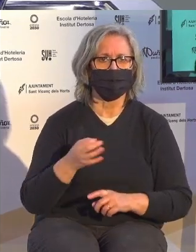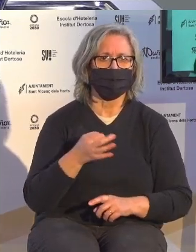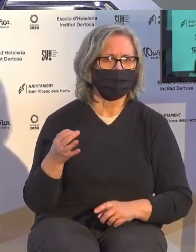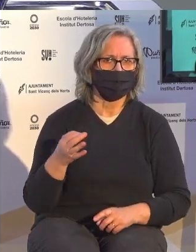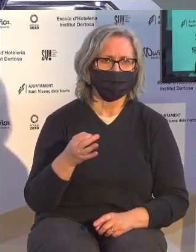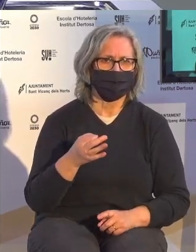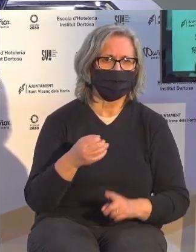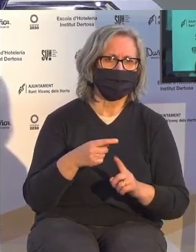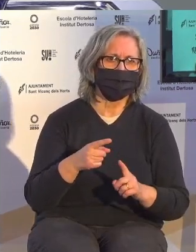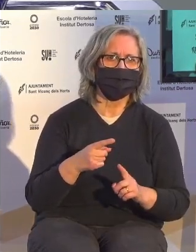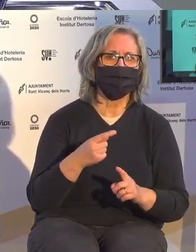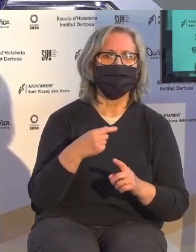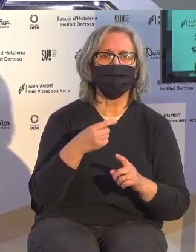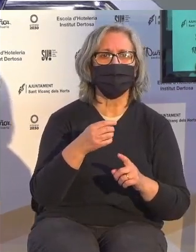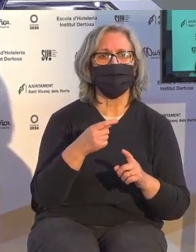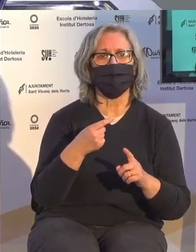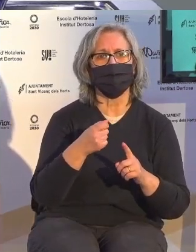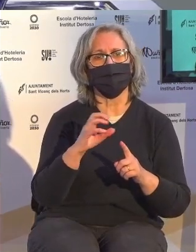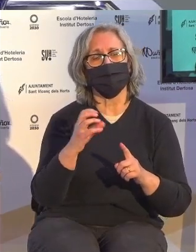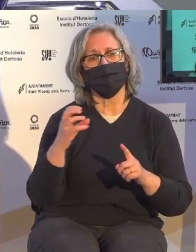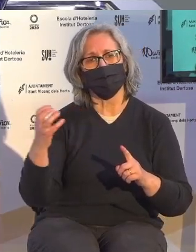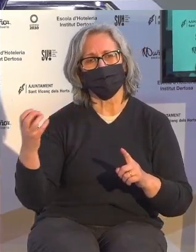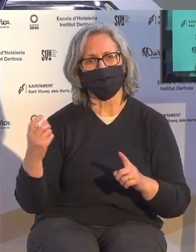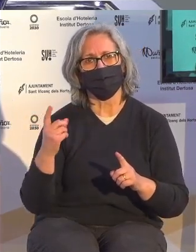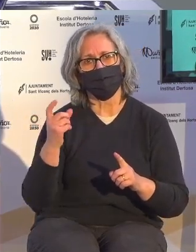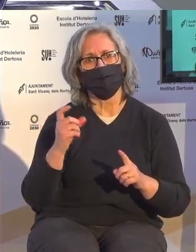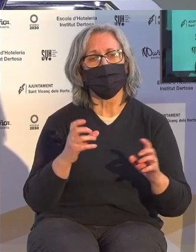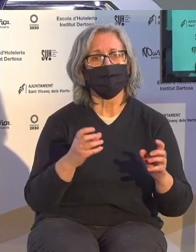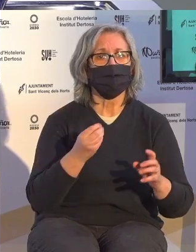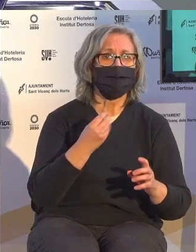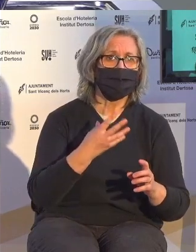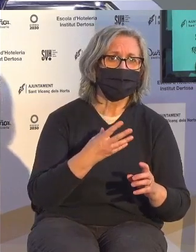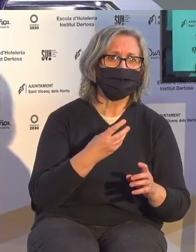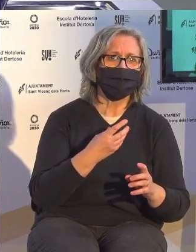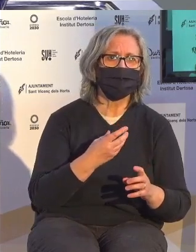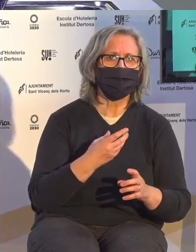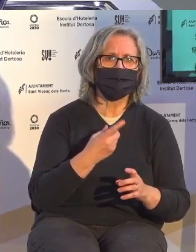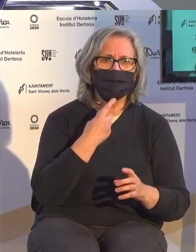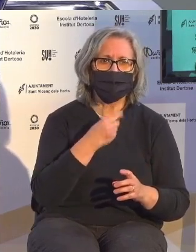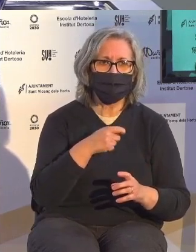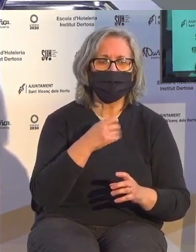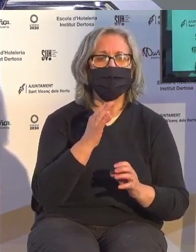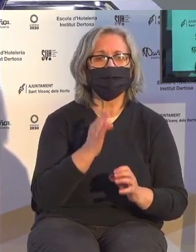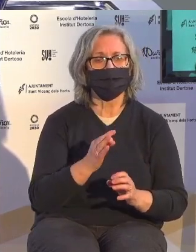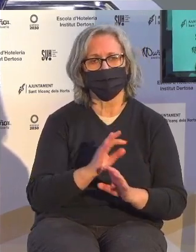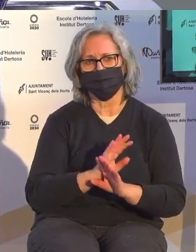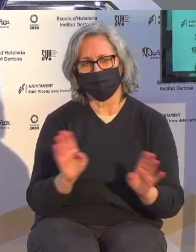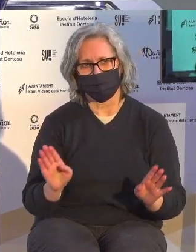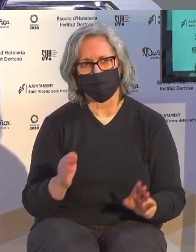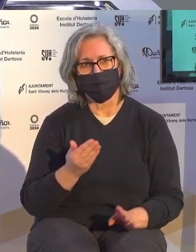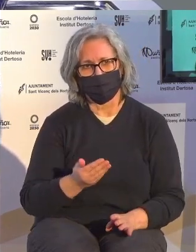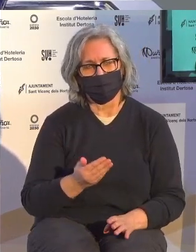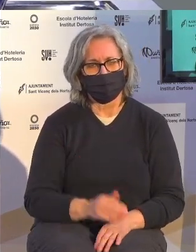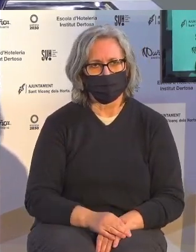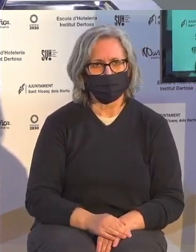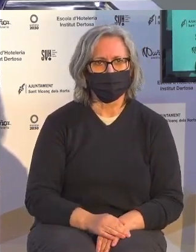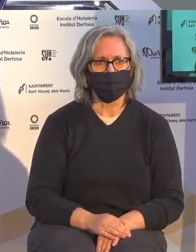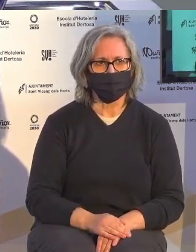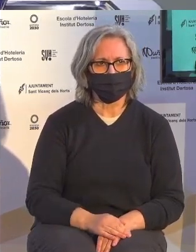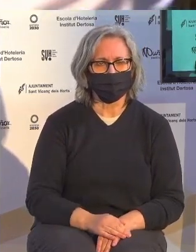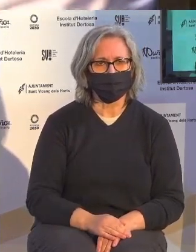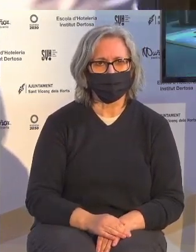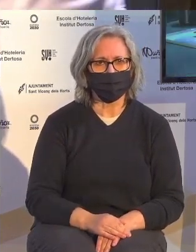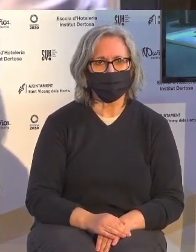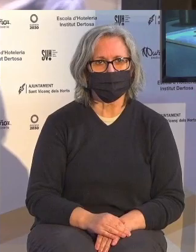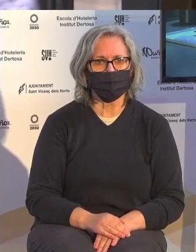siempre un final proyecto celofán o protesta bueno entonces todo se va y ya es principalmente lo que pasa a quien